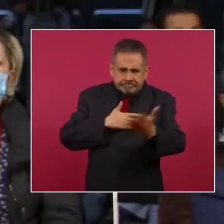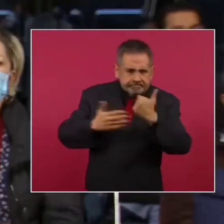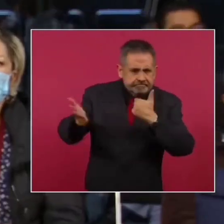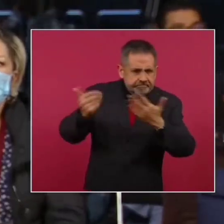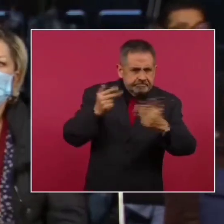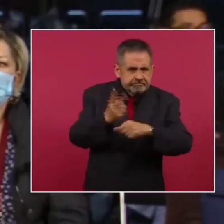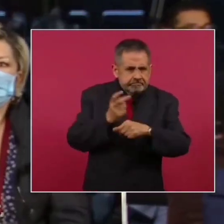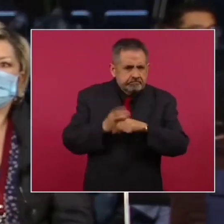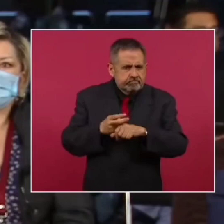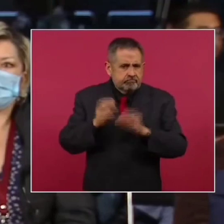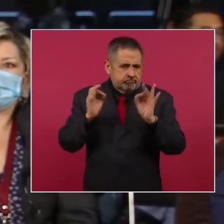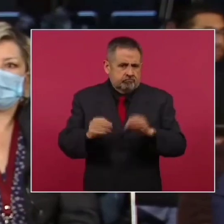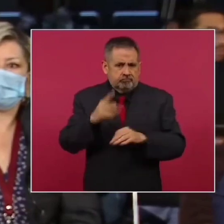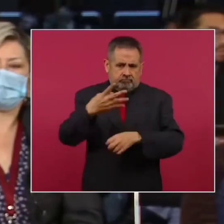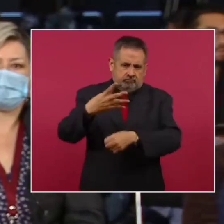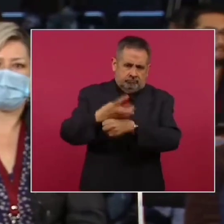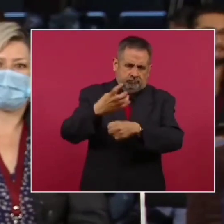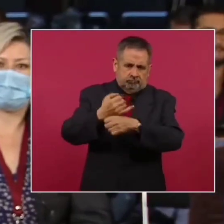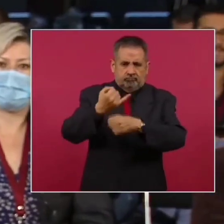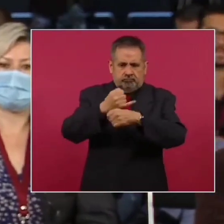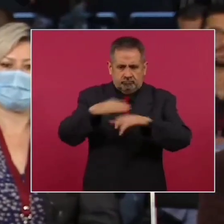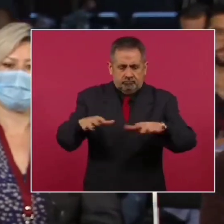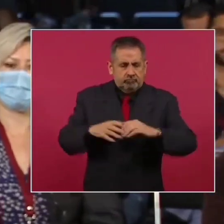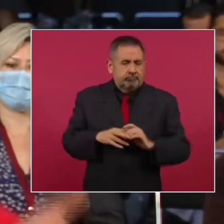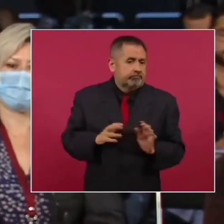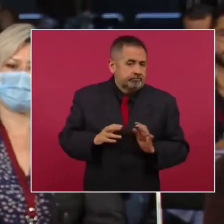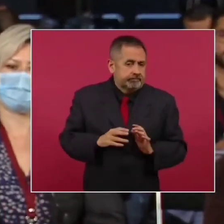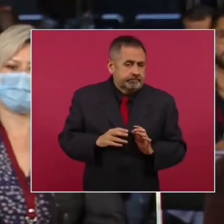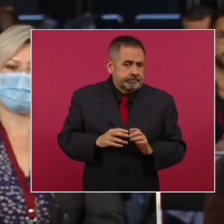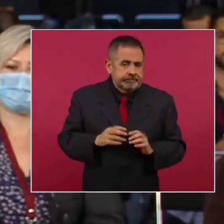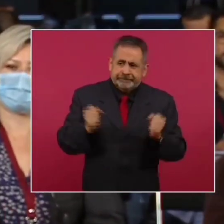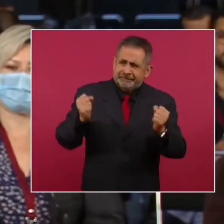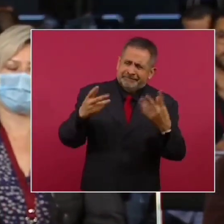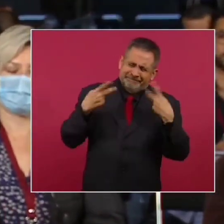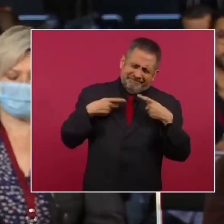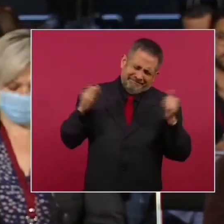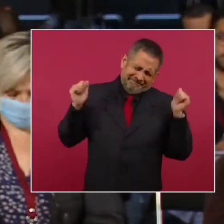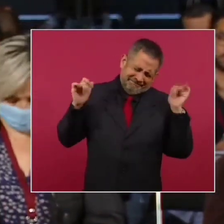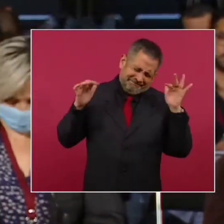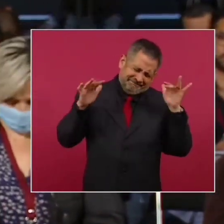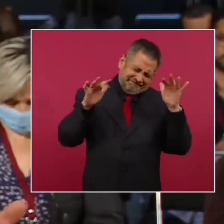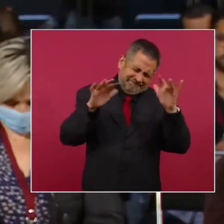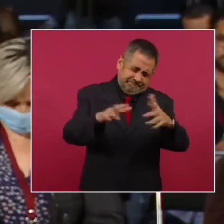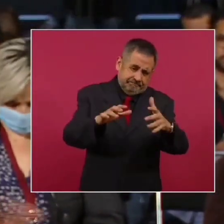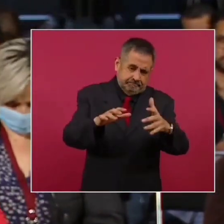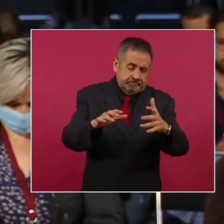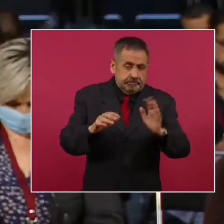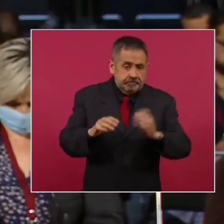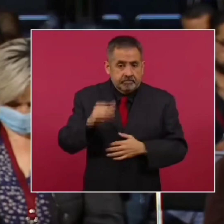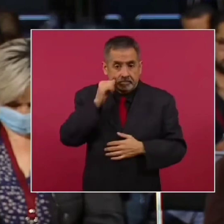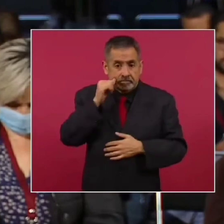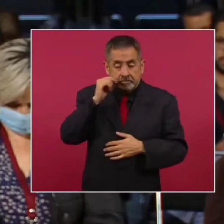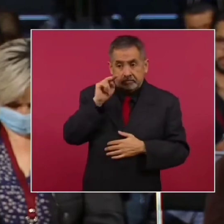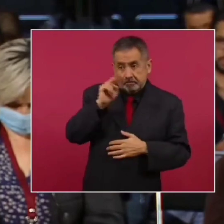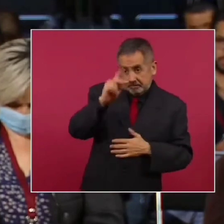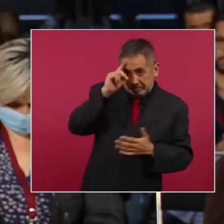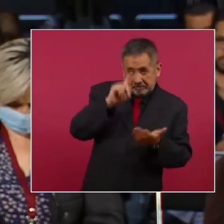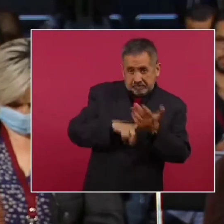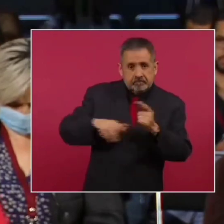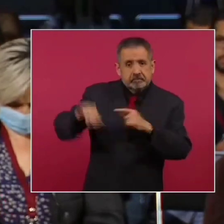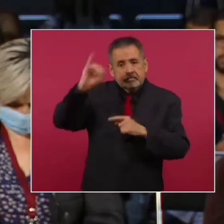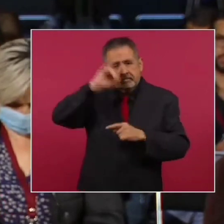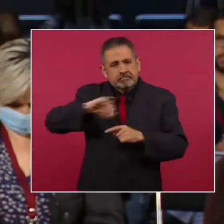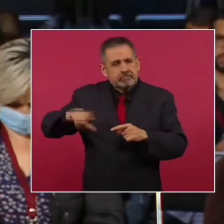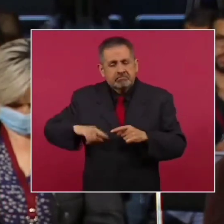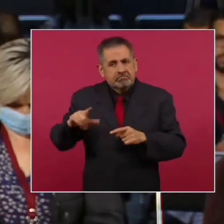marcha con motivo de su cuarto informe, a estos mares de gente que llegaron ayer, que yo personalmente creo que la jefa de gobierno se